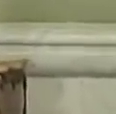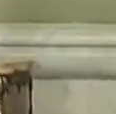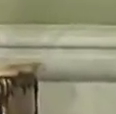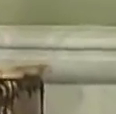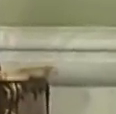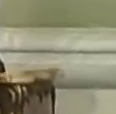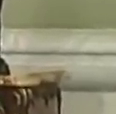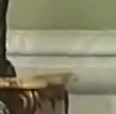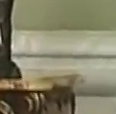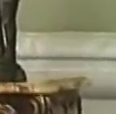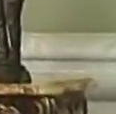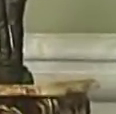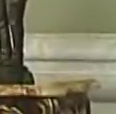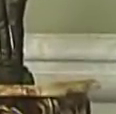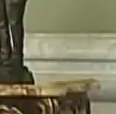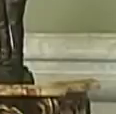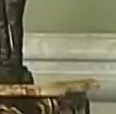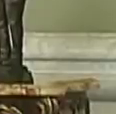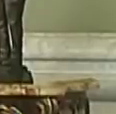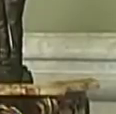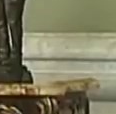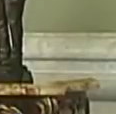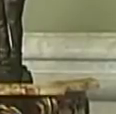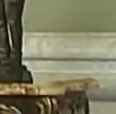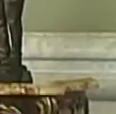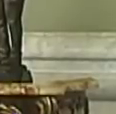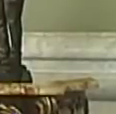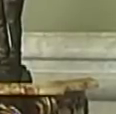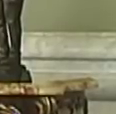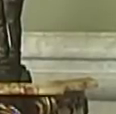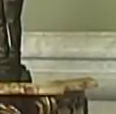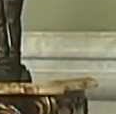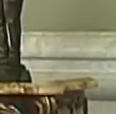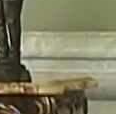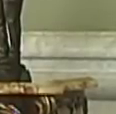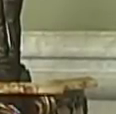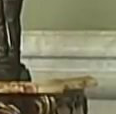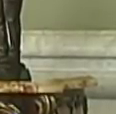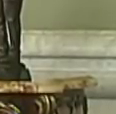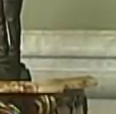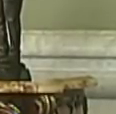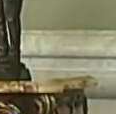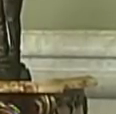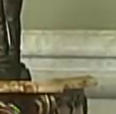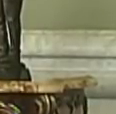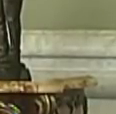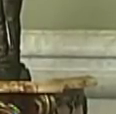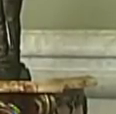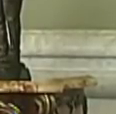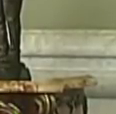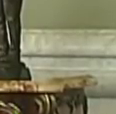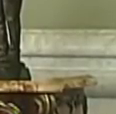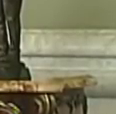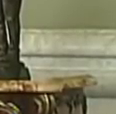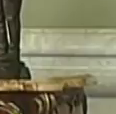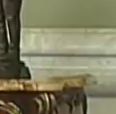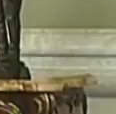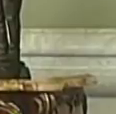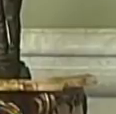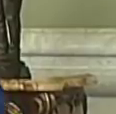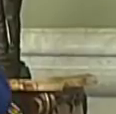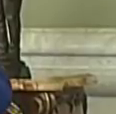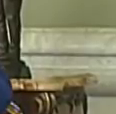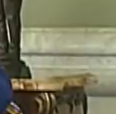se están generando como dice gore saludo a toda venezuela queridos compatriotas son casi las